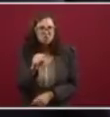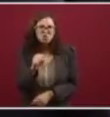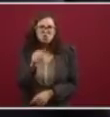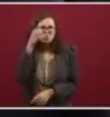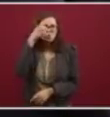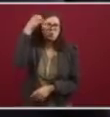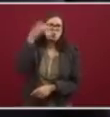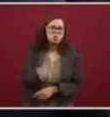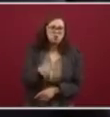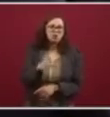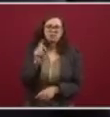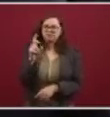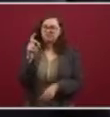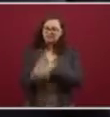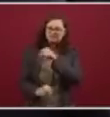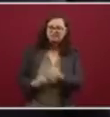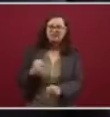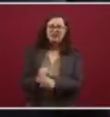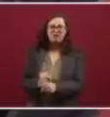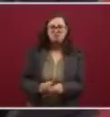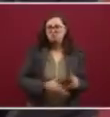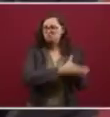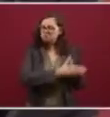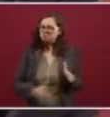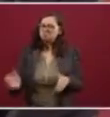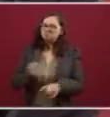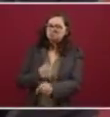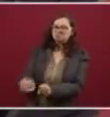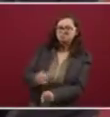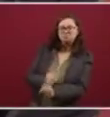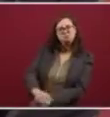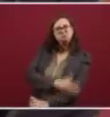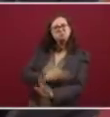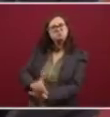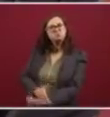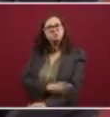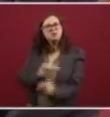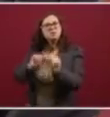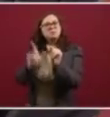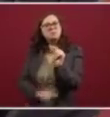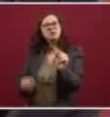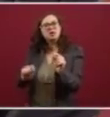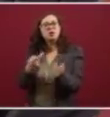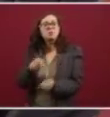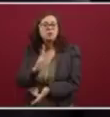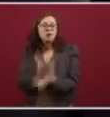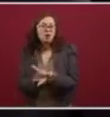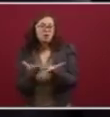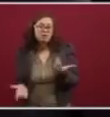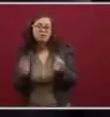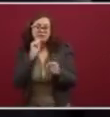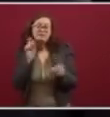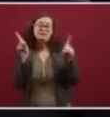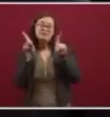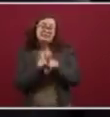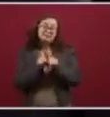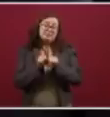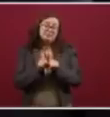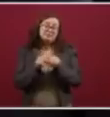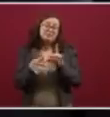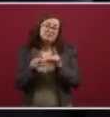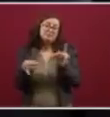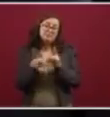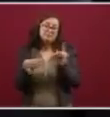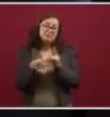mexicanos durante los más de 30 años de gobierno, pero también hoy hay que decirlo, en sus acciones como gobierno que